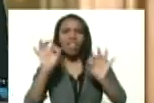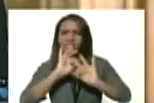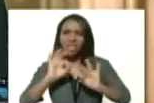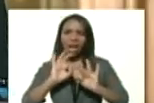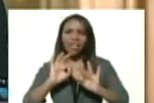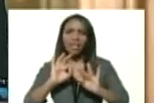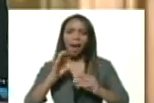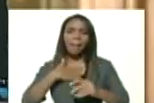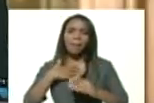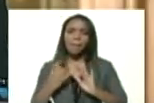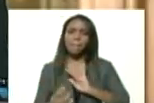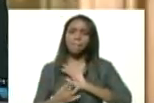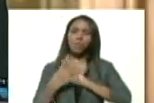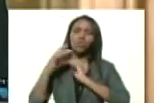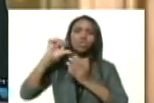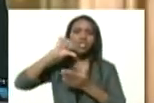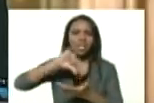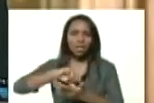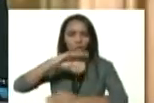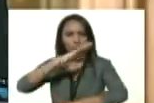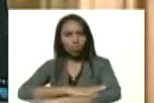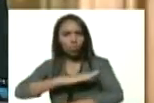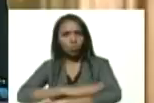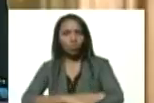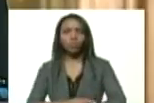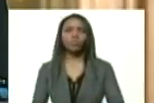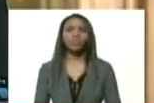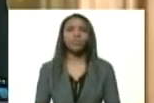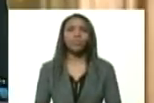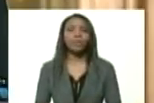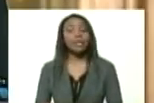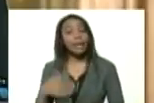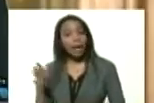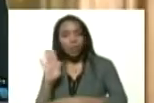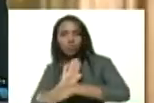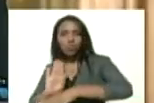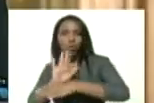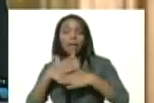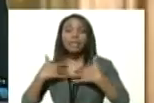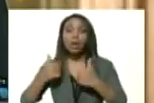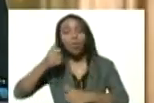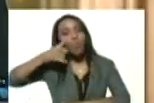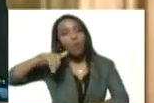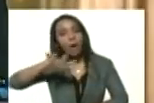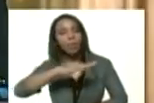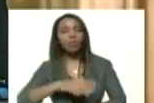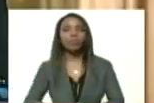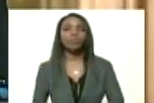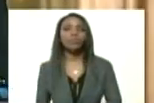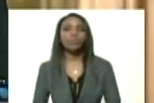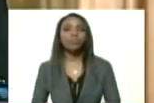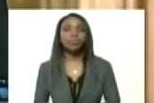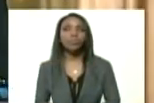sacar del centro de la acción que es proteger la salud del pueblo